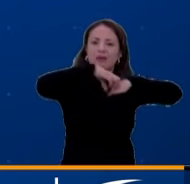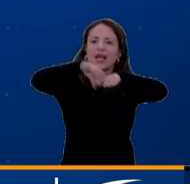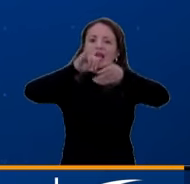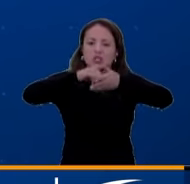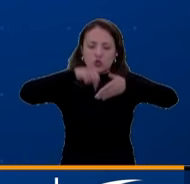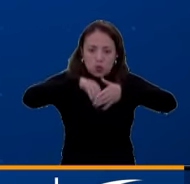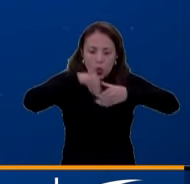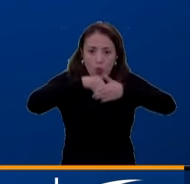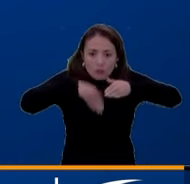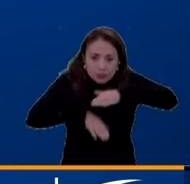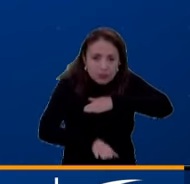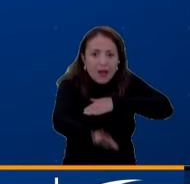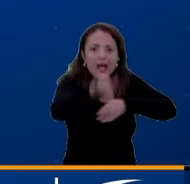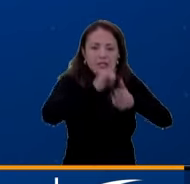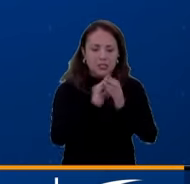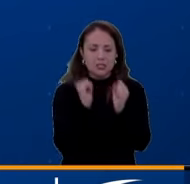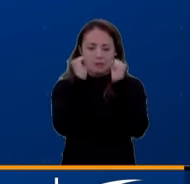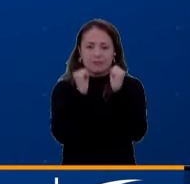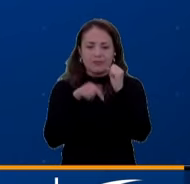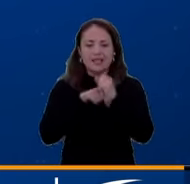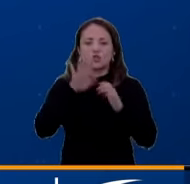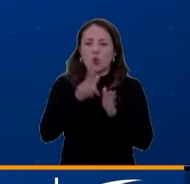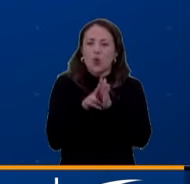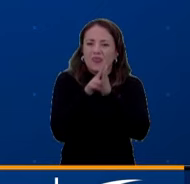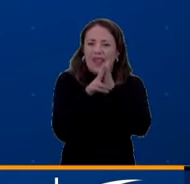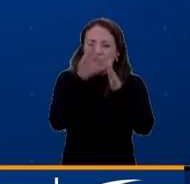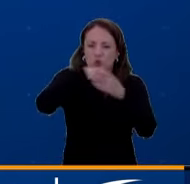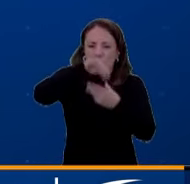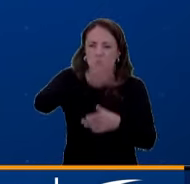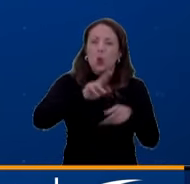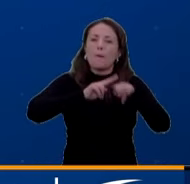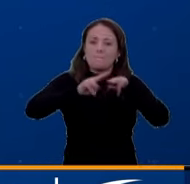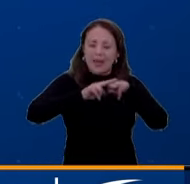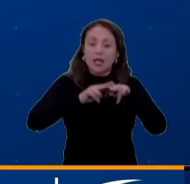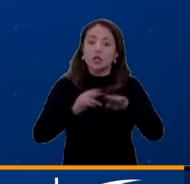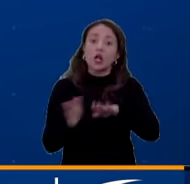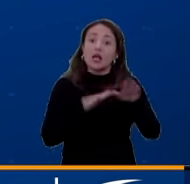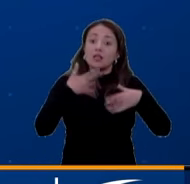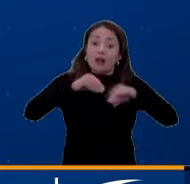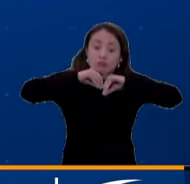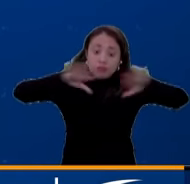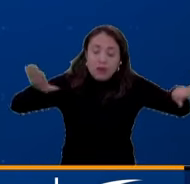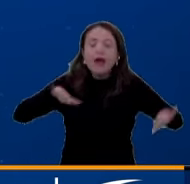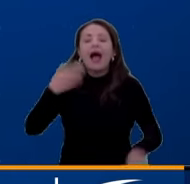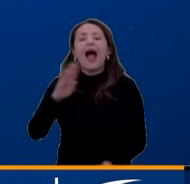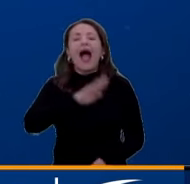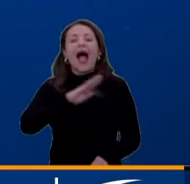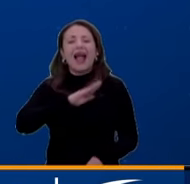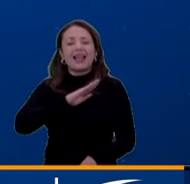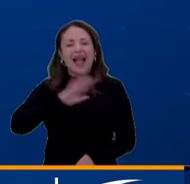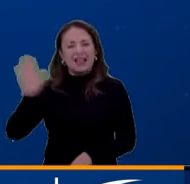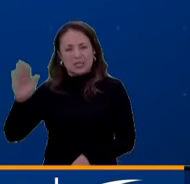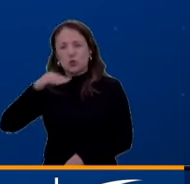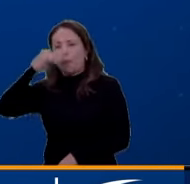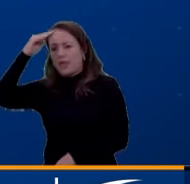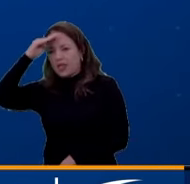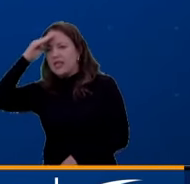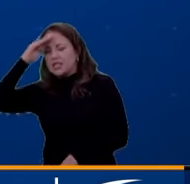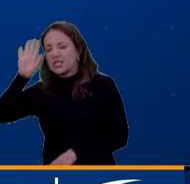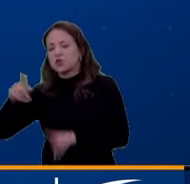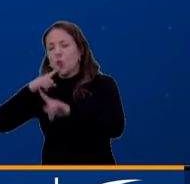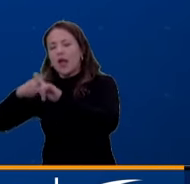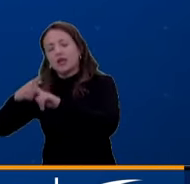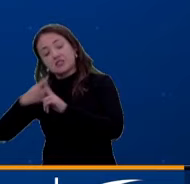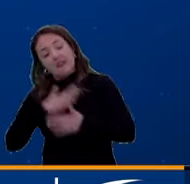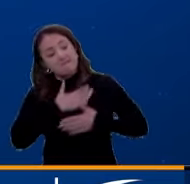subsuelo que resiste los trenes del metro. Posterior a esta publicación, el alcalde de Medellín a través de su cuenta de X felicitó al alcalde